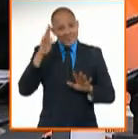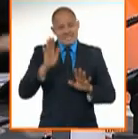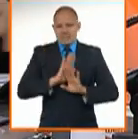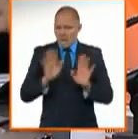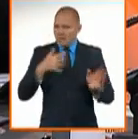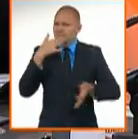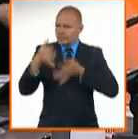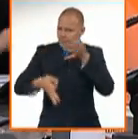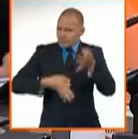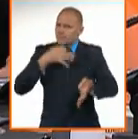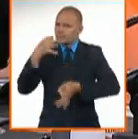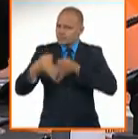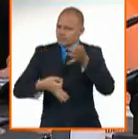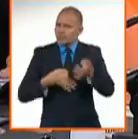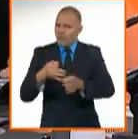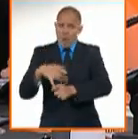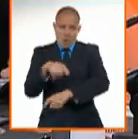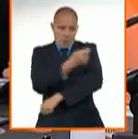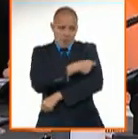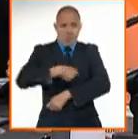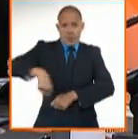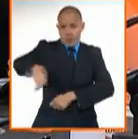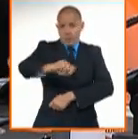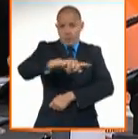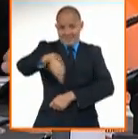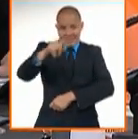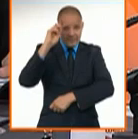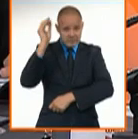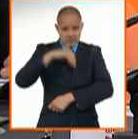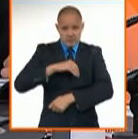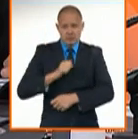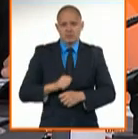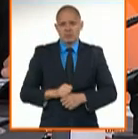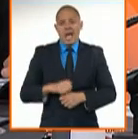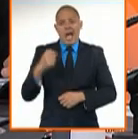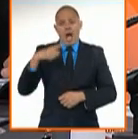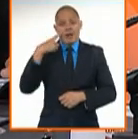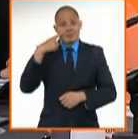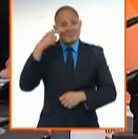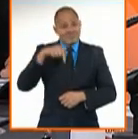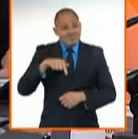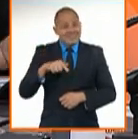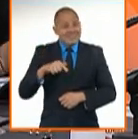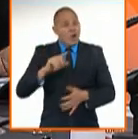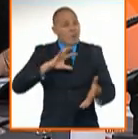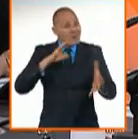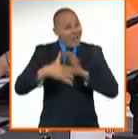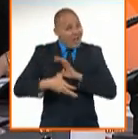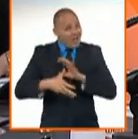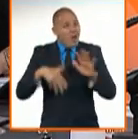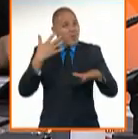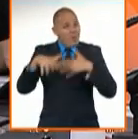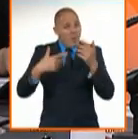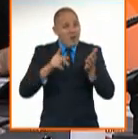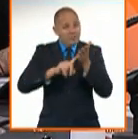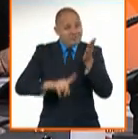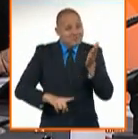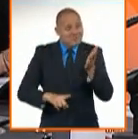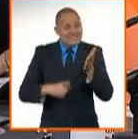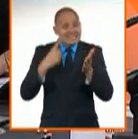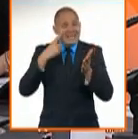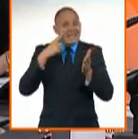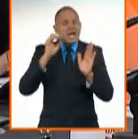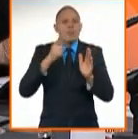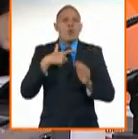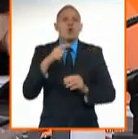importantes que se han explicado de la tensa situación que tenemos con el sistema eléctrico nacional apenas el 9% de la capacidad